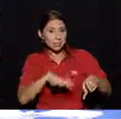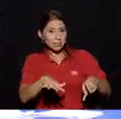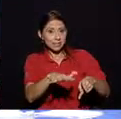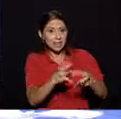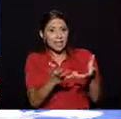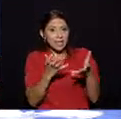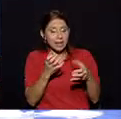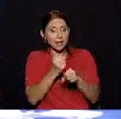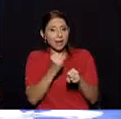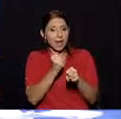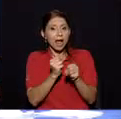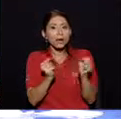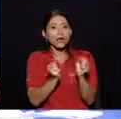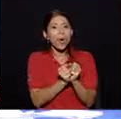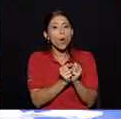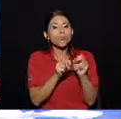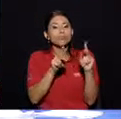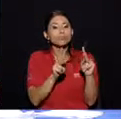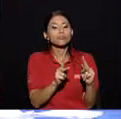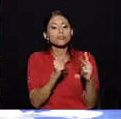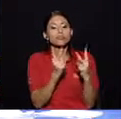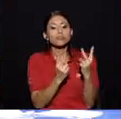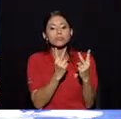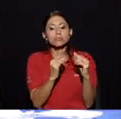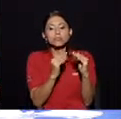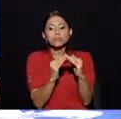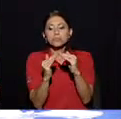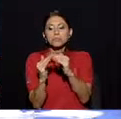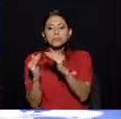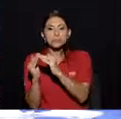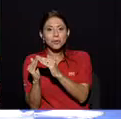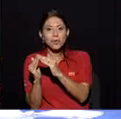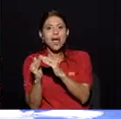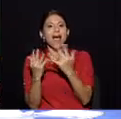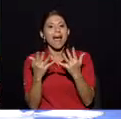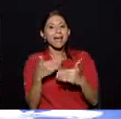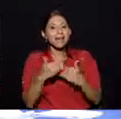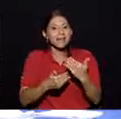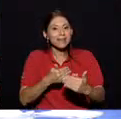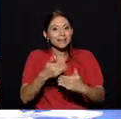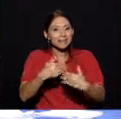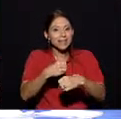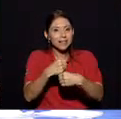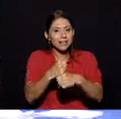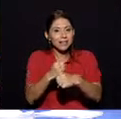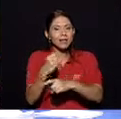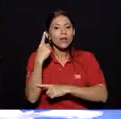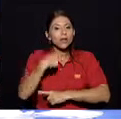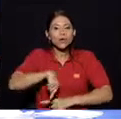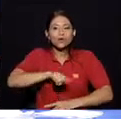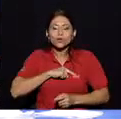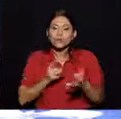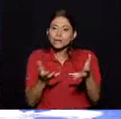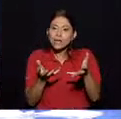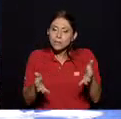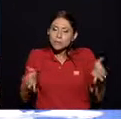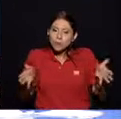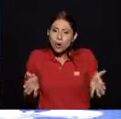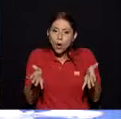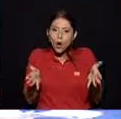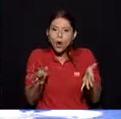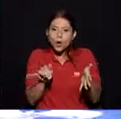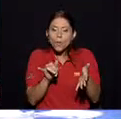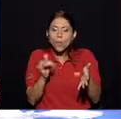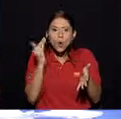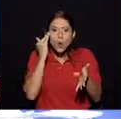fomentar una onda expansiva de conocimiento y al mismo tiempo de apoyo, porque viera que es muy interesante. En el estudio